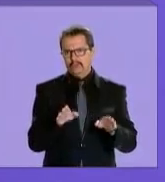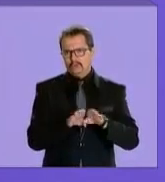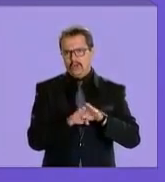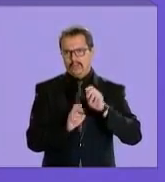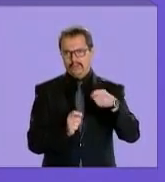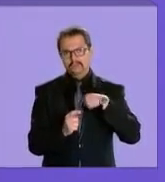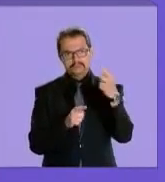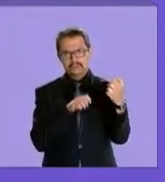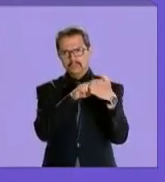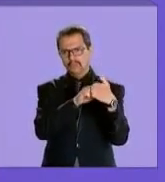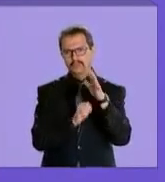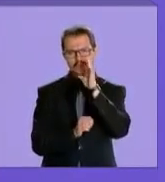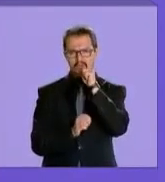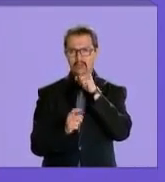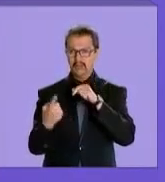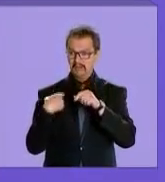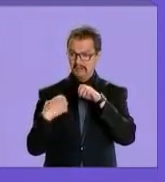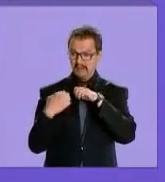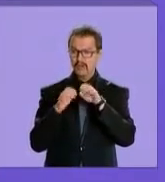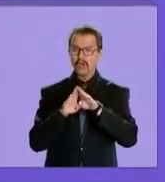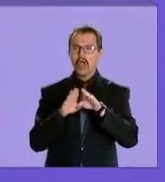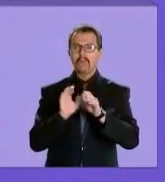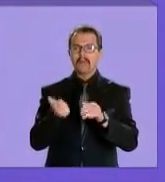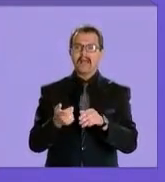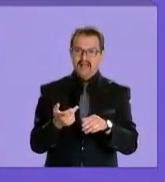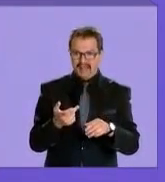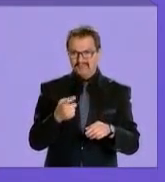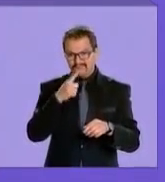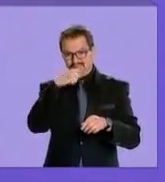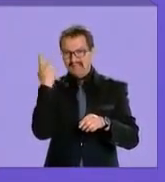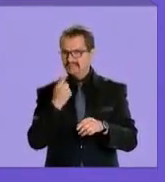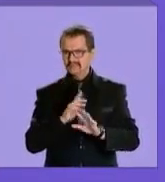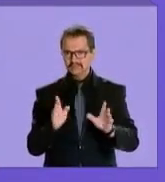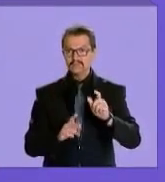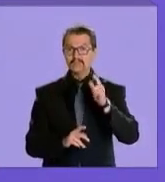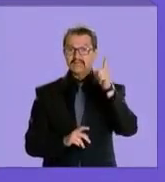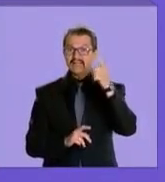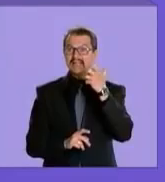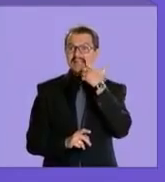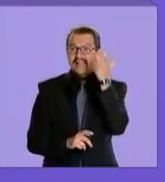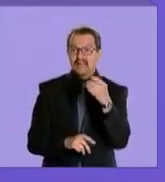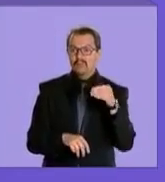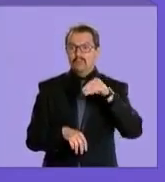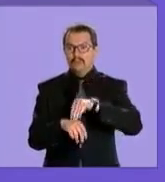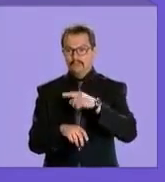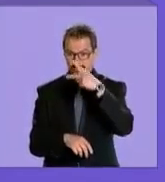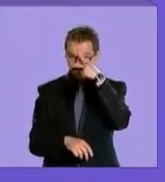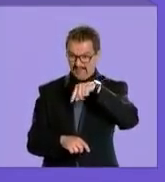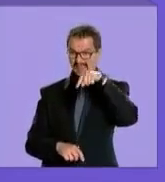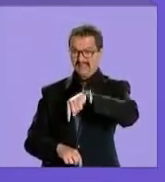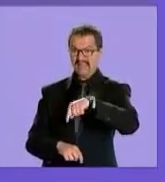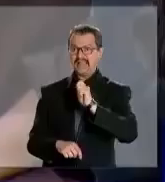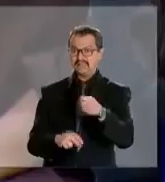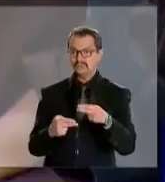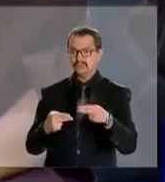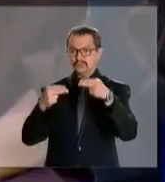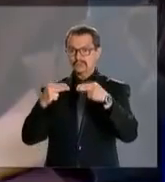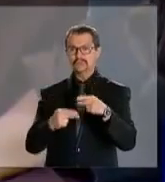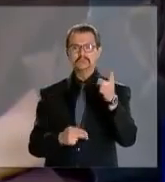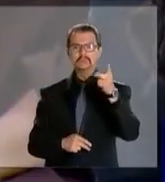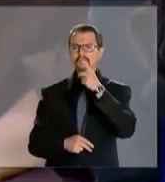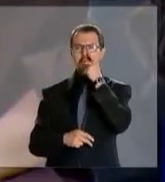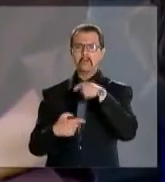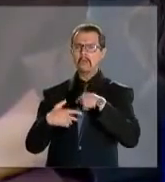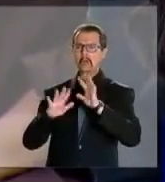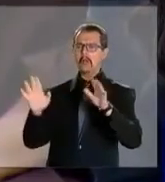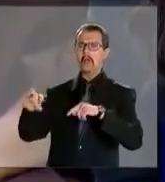ha querido emprender en méxico déjeme preguntarle otra cosa permítame es muy importante la unión tira no lo entiendo